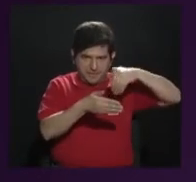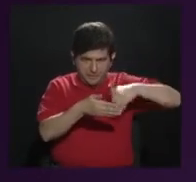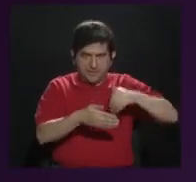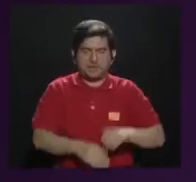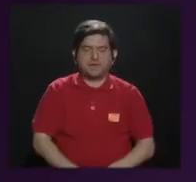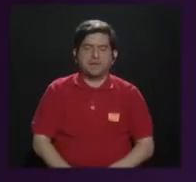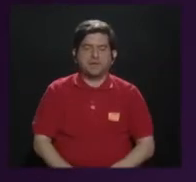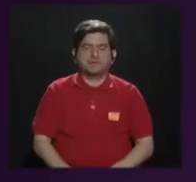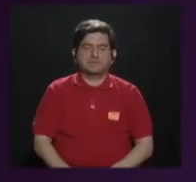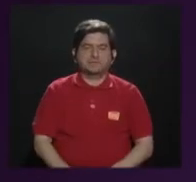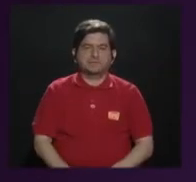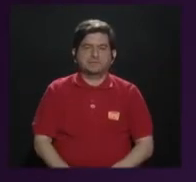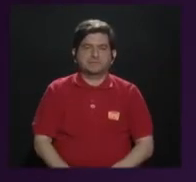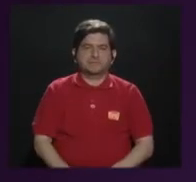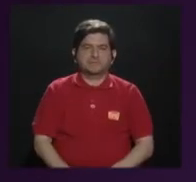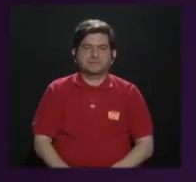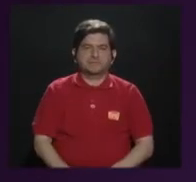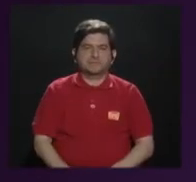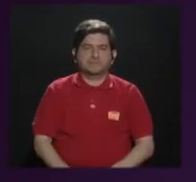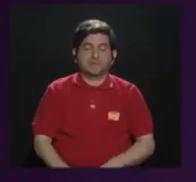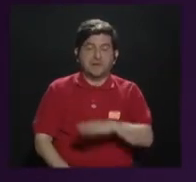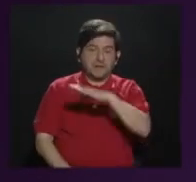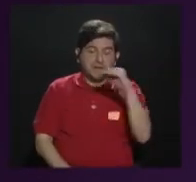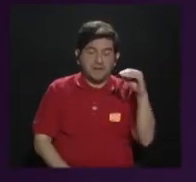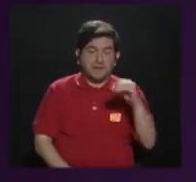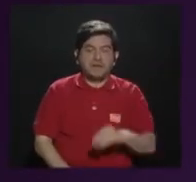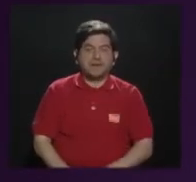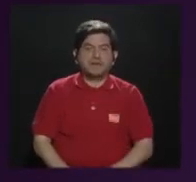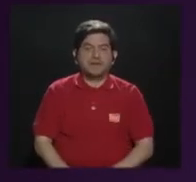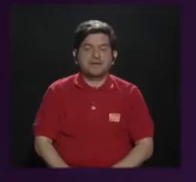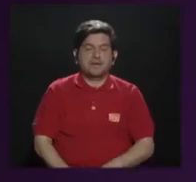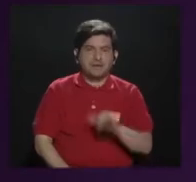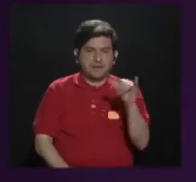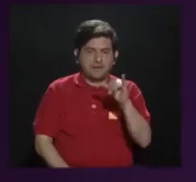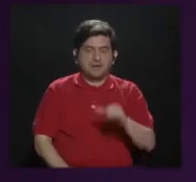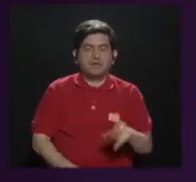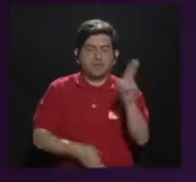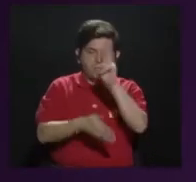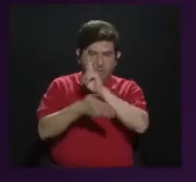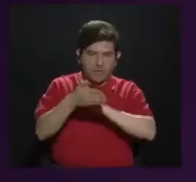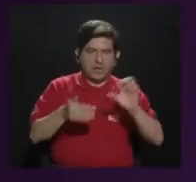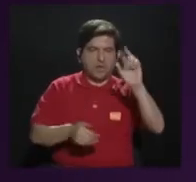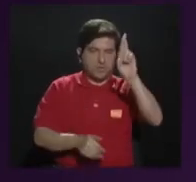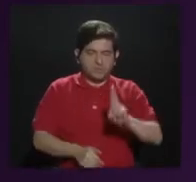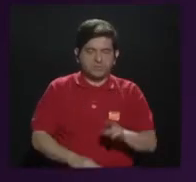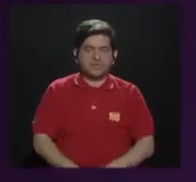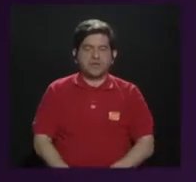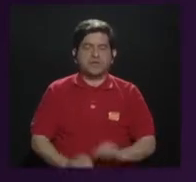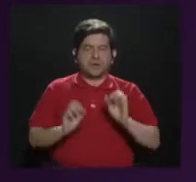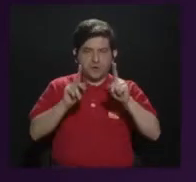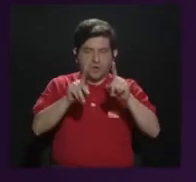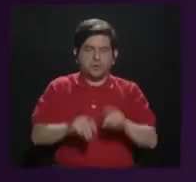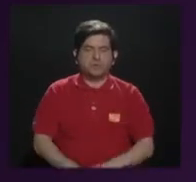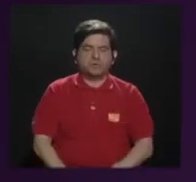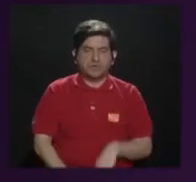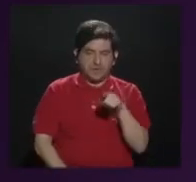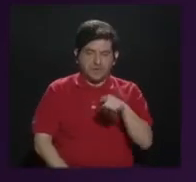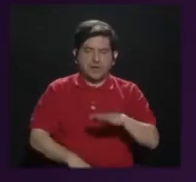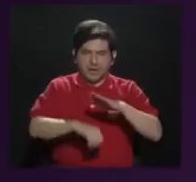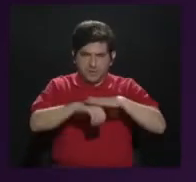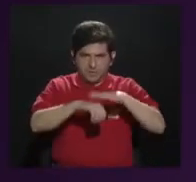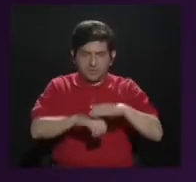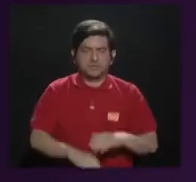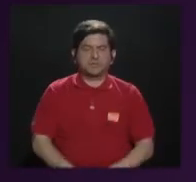inscribió la marca y la licenció, bueno, la Universidad de Costa Rica, a través del aporte de